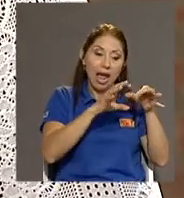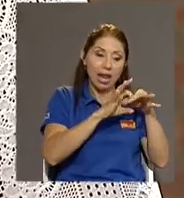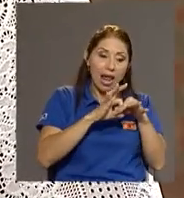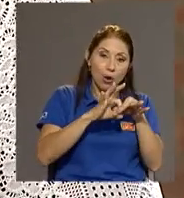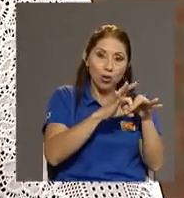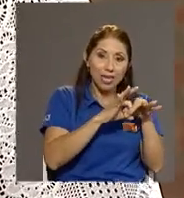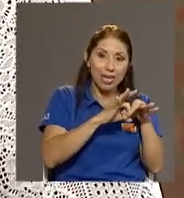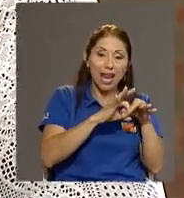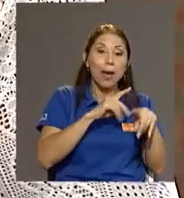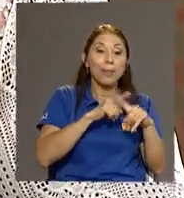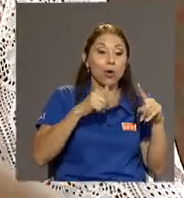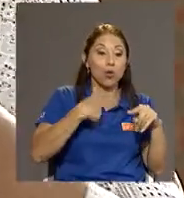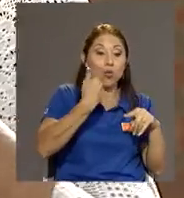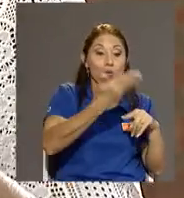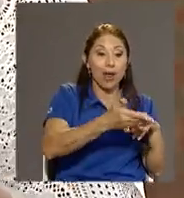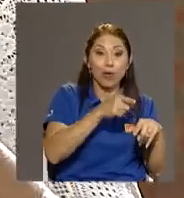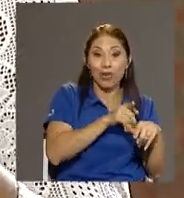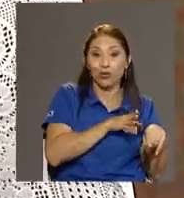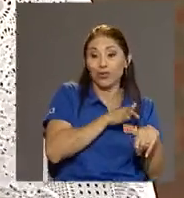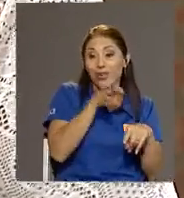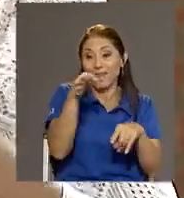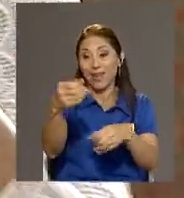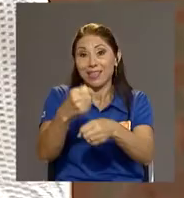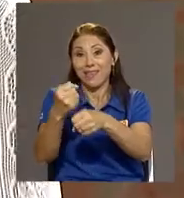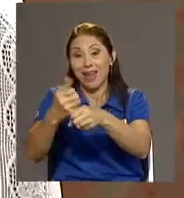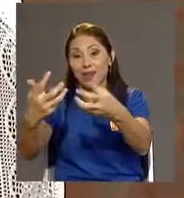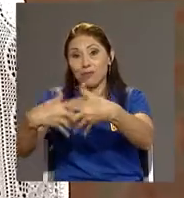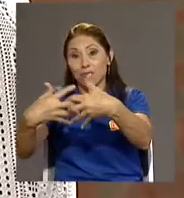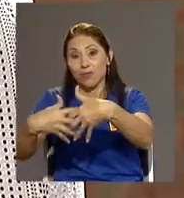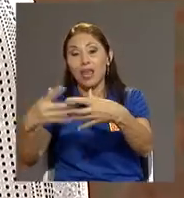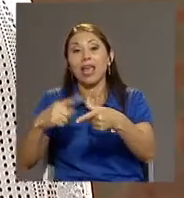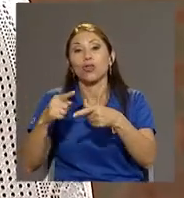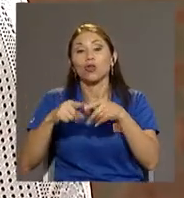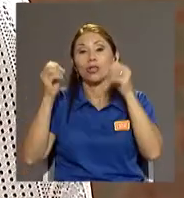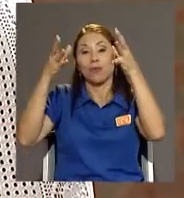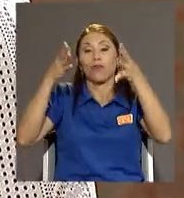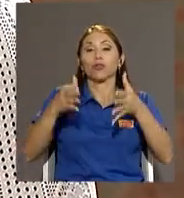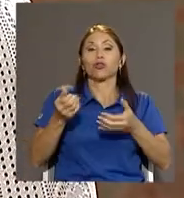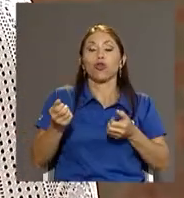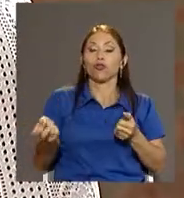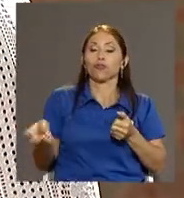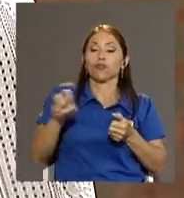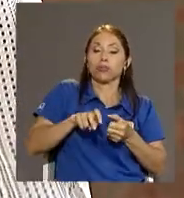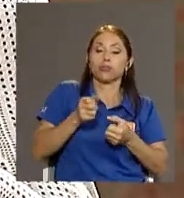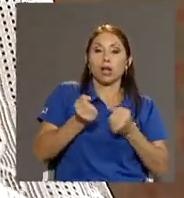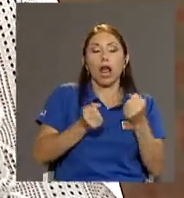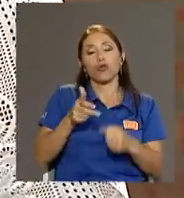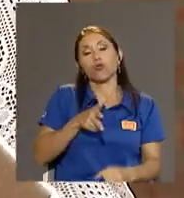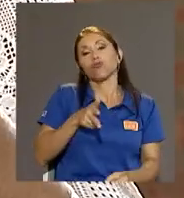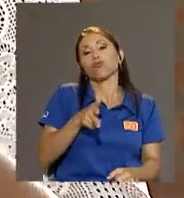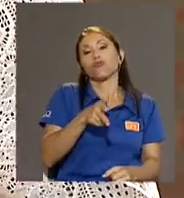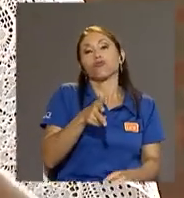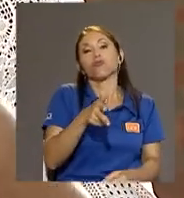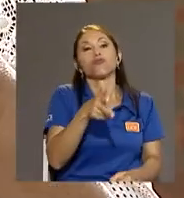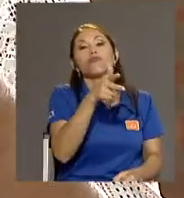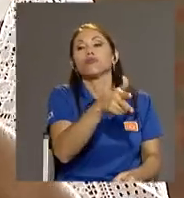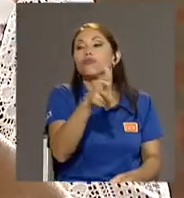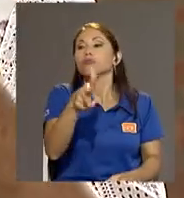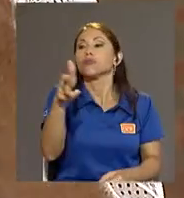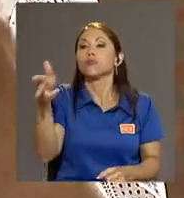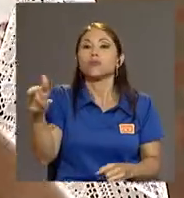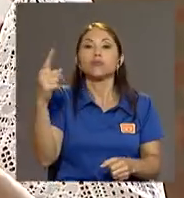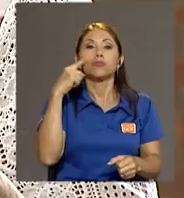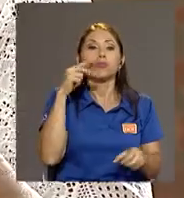la parte práctica más bien toma el carro y va a buscar a los estudiantes y los va a